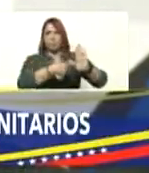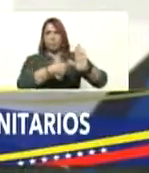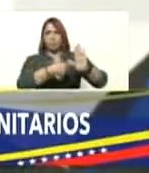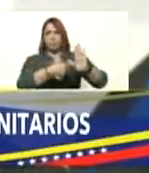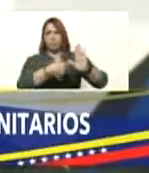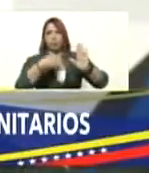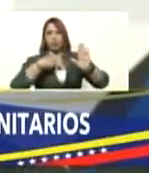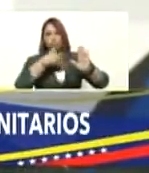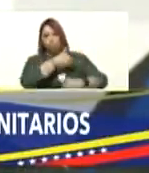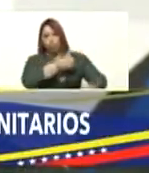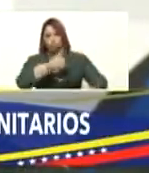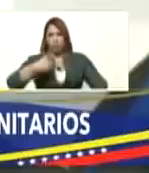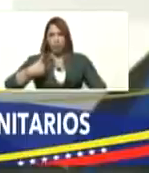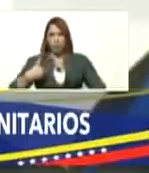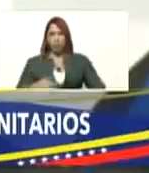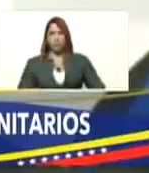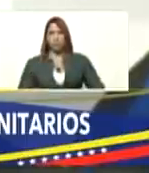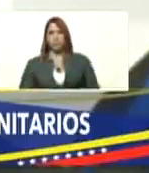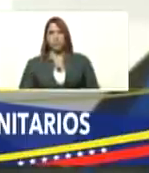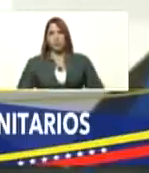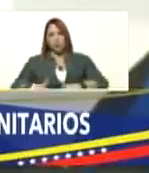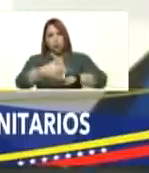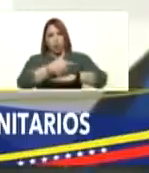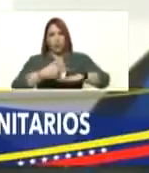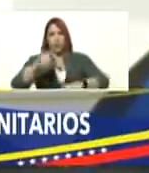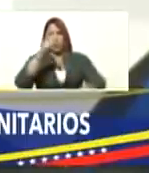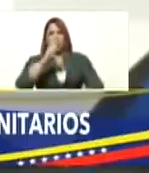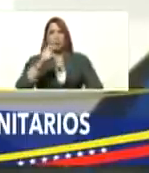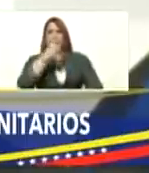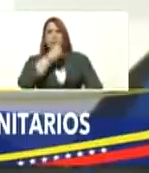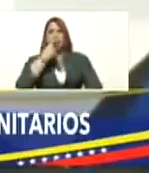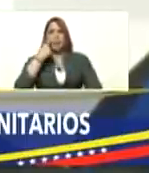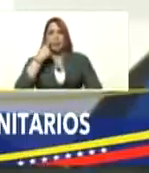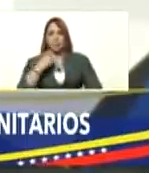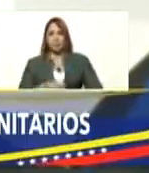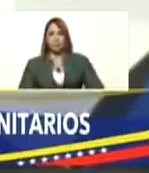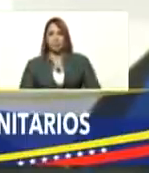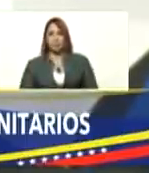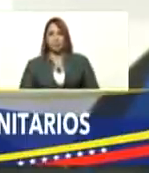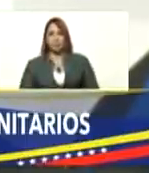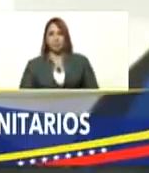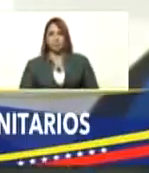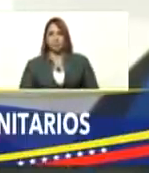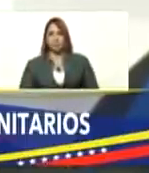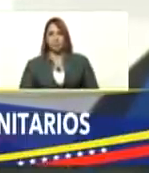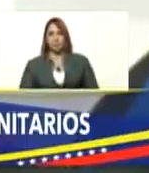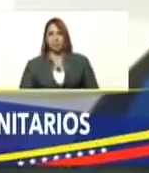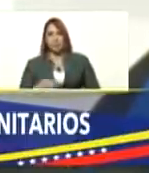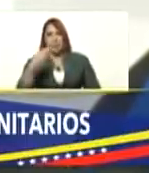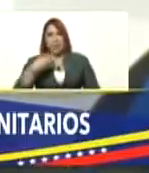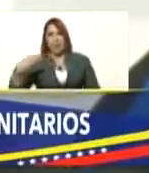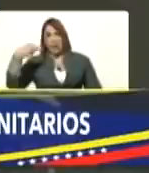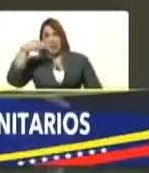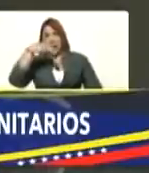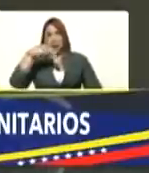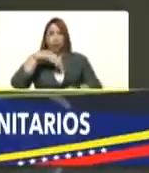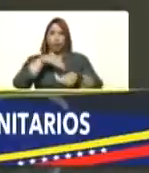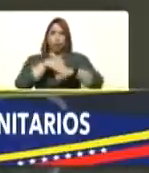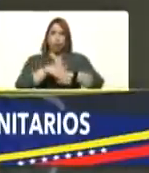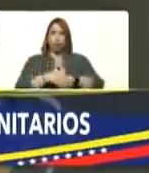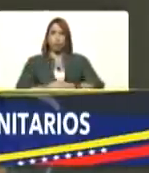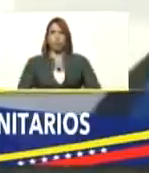Yo quiero que el gobernador Terán, el gobernador Héctor Rodríguez y